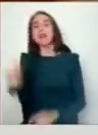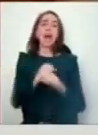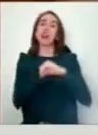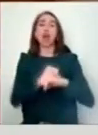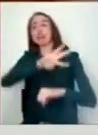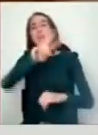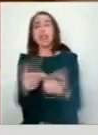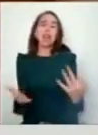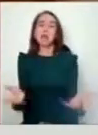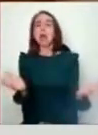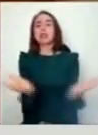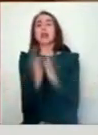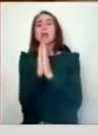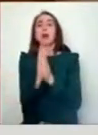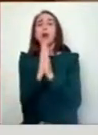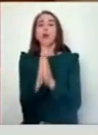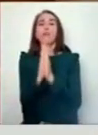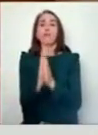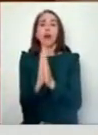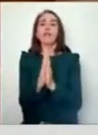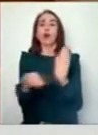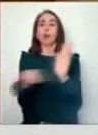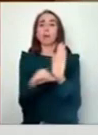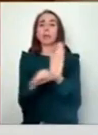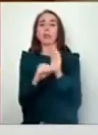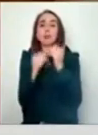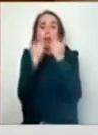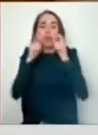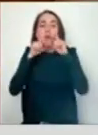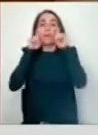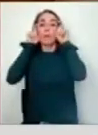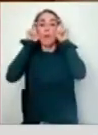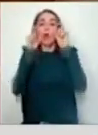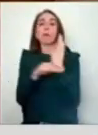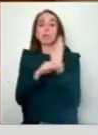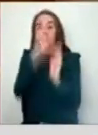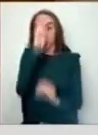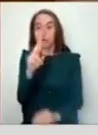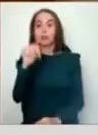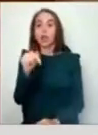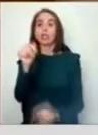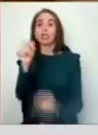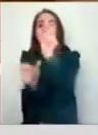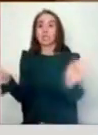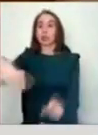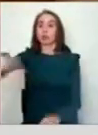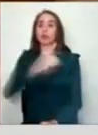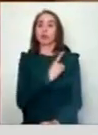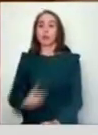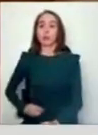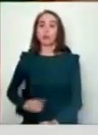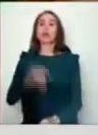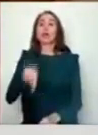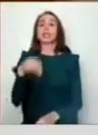delincuencia. Por favor, un mínimo de pudor y un mínimo de respeto, porque aquí son parlamentarios en un poder del Estado